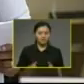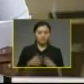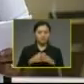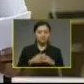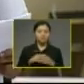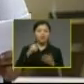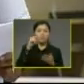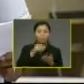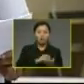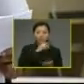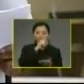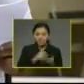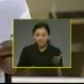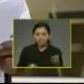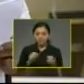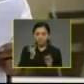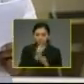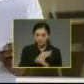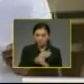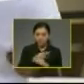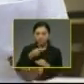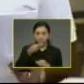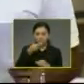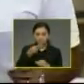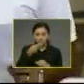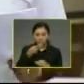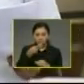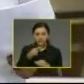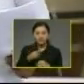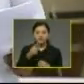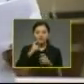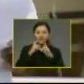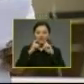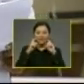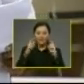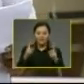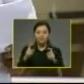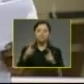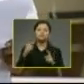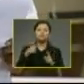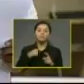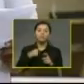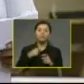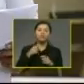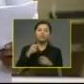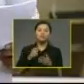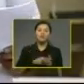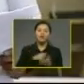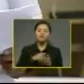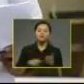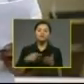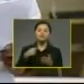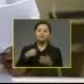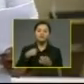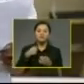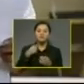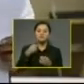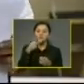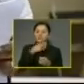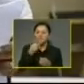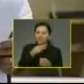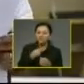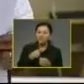prohibiendo a los funcionarios públicos que reclamen indemnizaciones por daños y prejuicios por una mentira